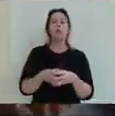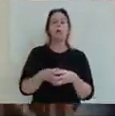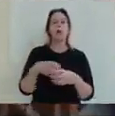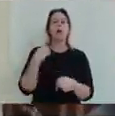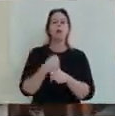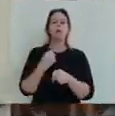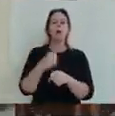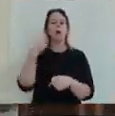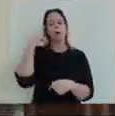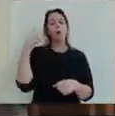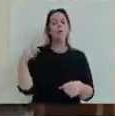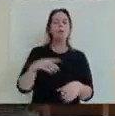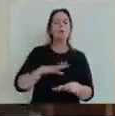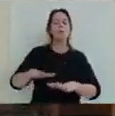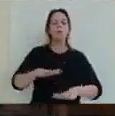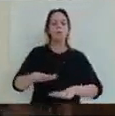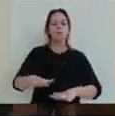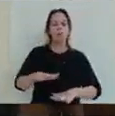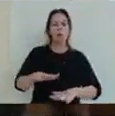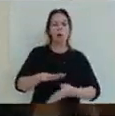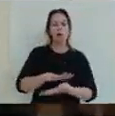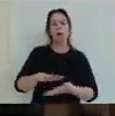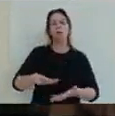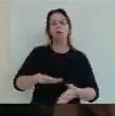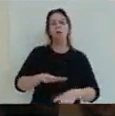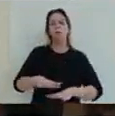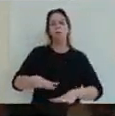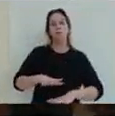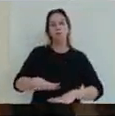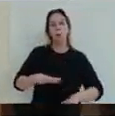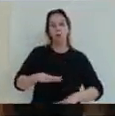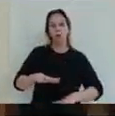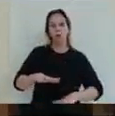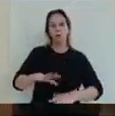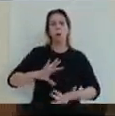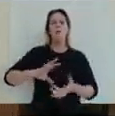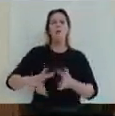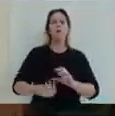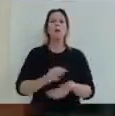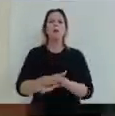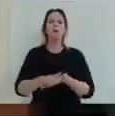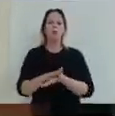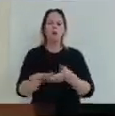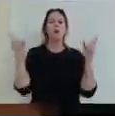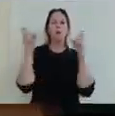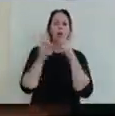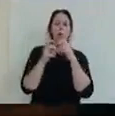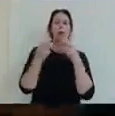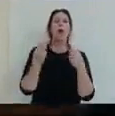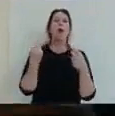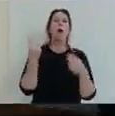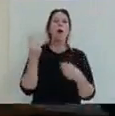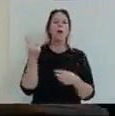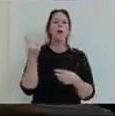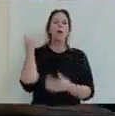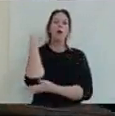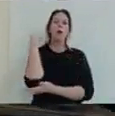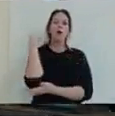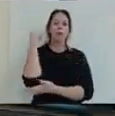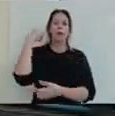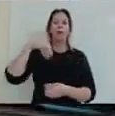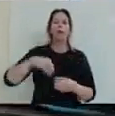un montón de notas que fueron recibidas el año pasado prácticamente y debido a la situación por la que estamos viviendo, que tuvimos un paréntesis, digamos,